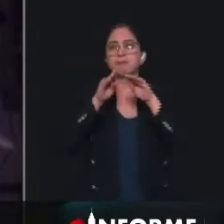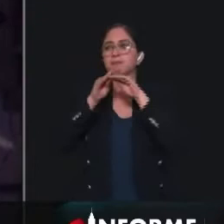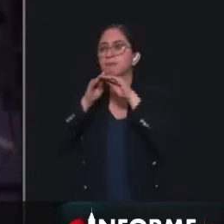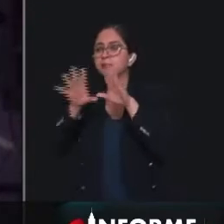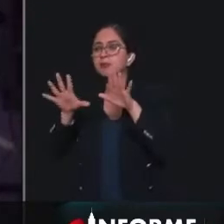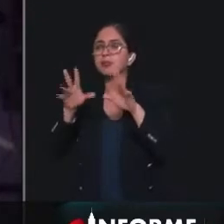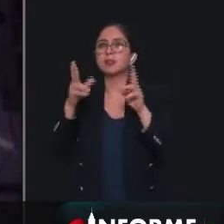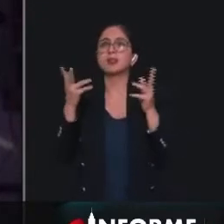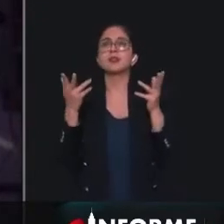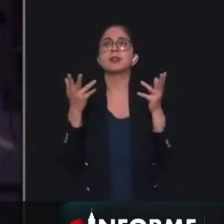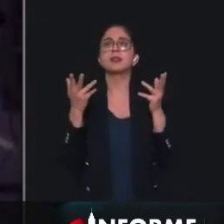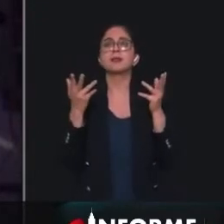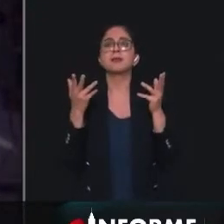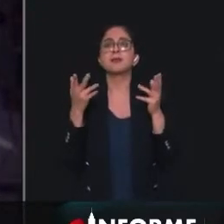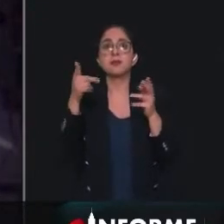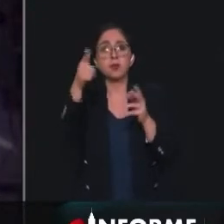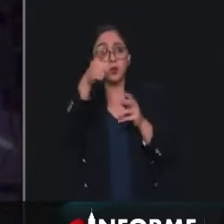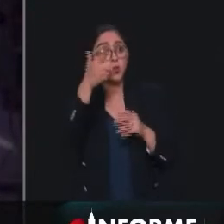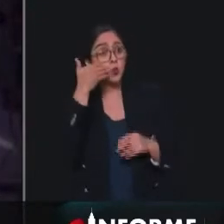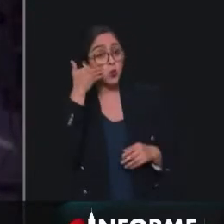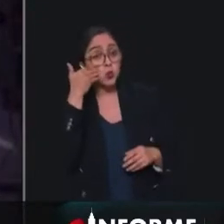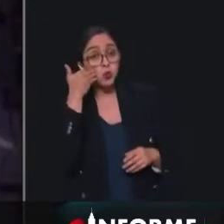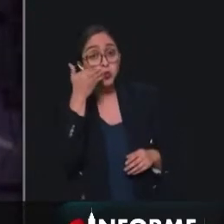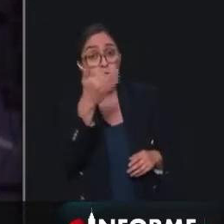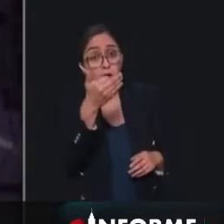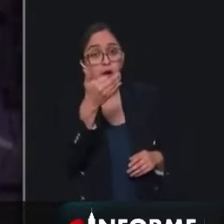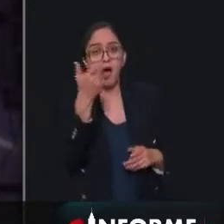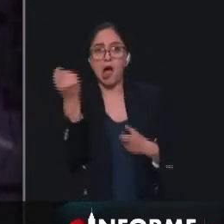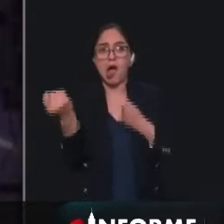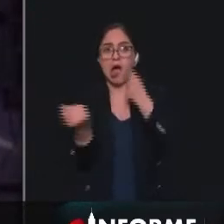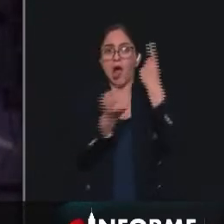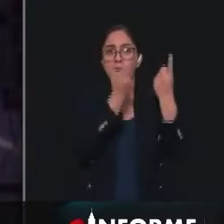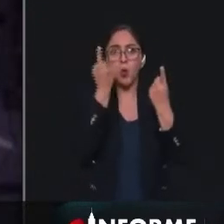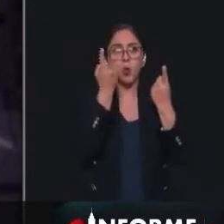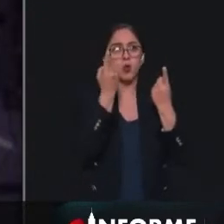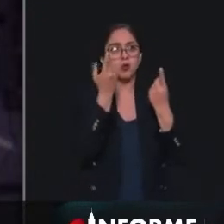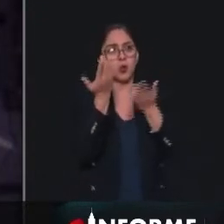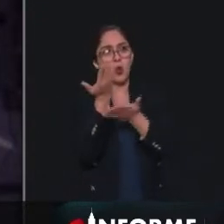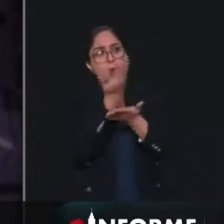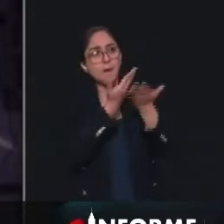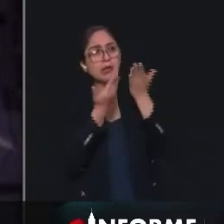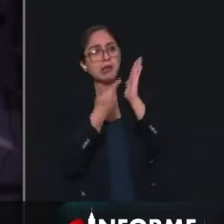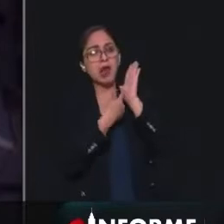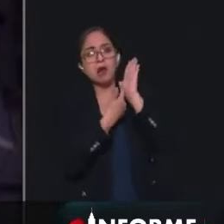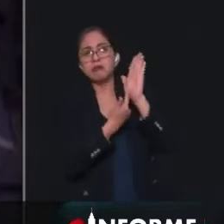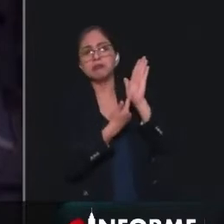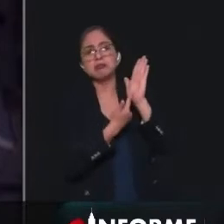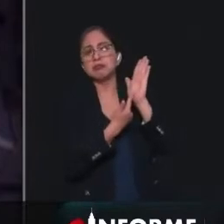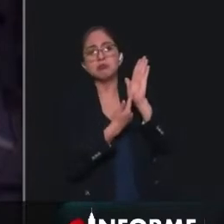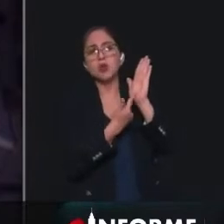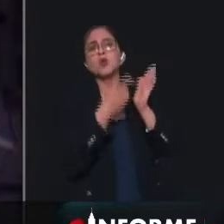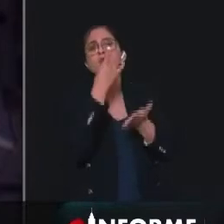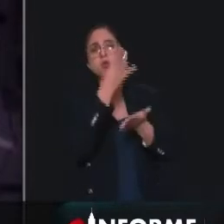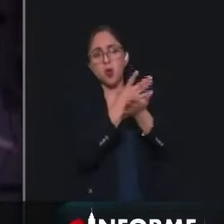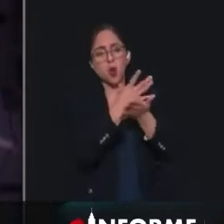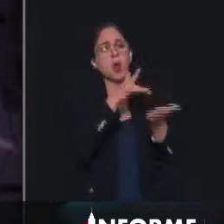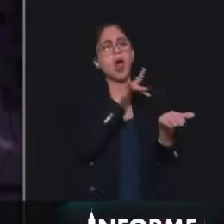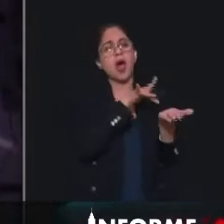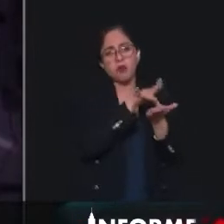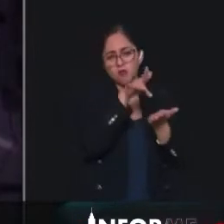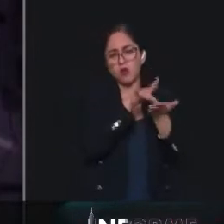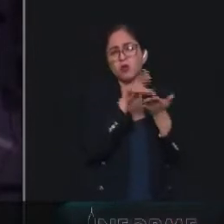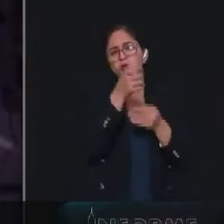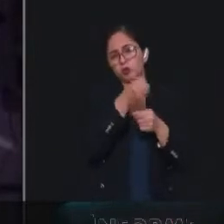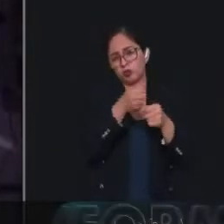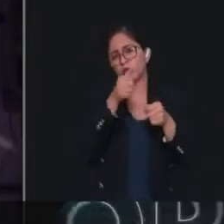que, sin ser públicos, no son comerciales, que tienen una vocación social y que